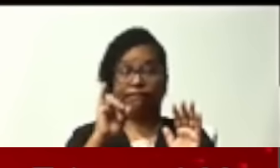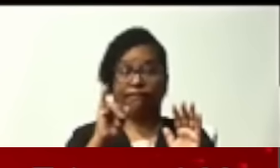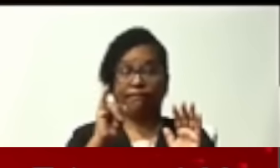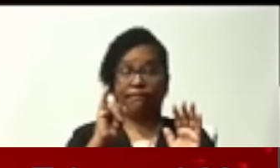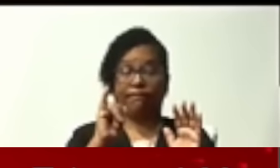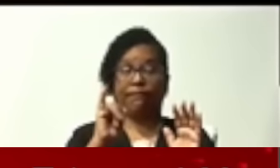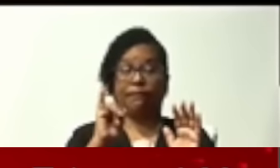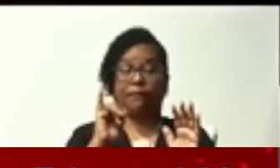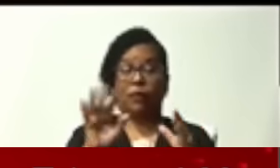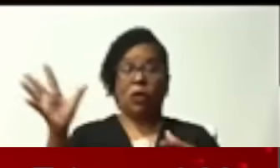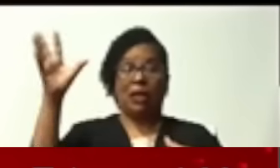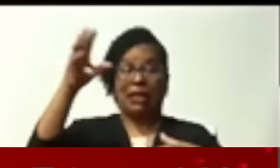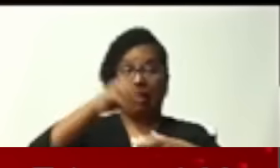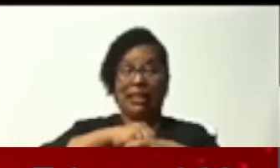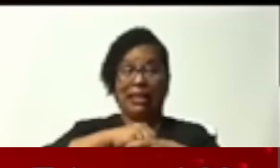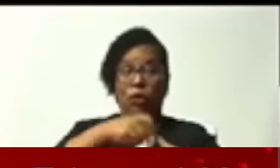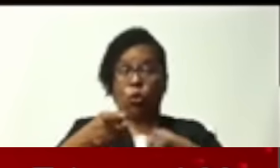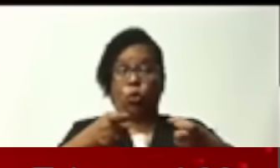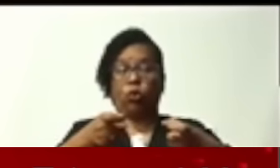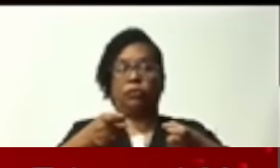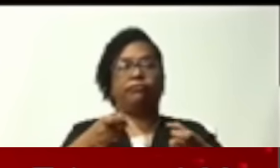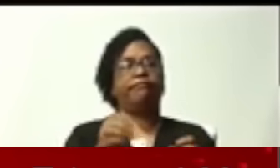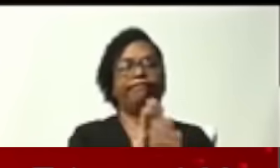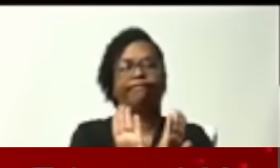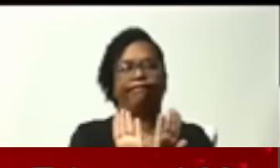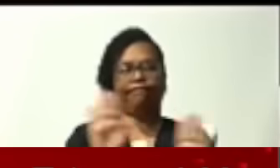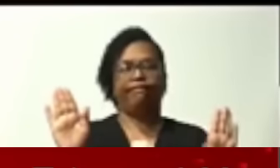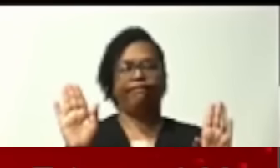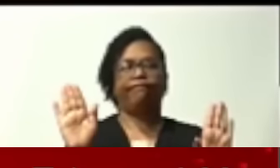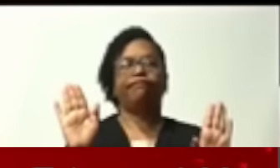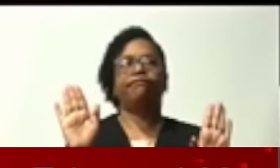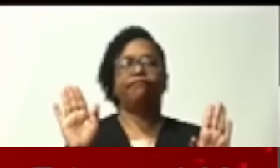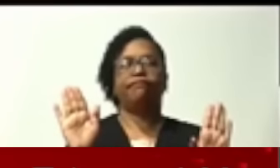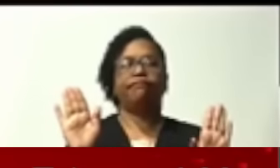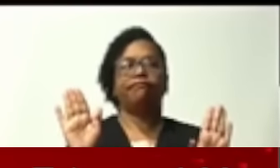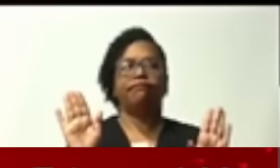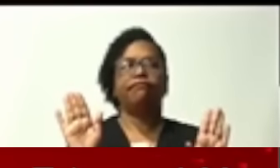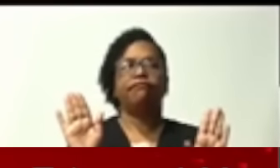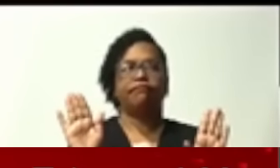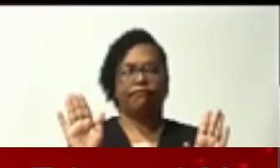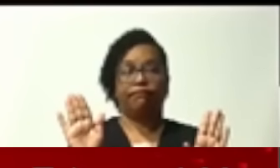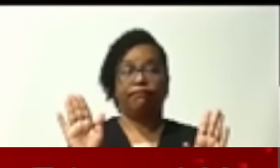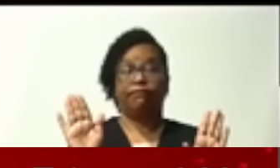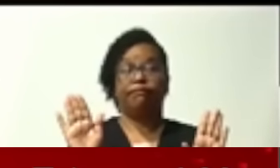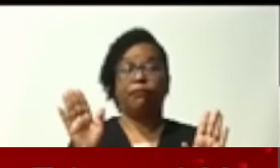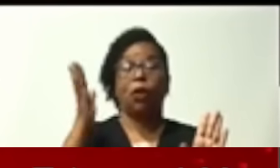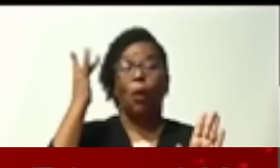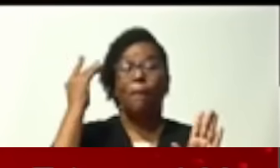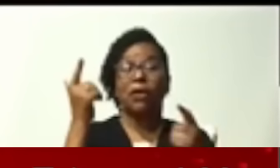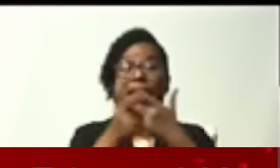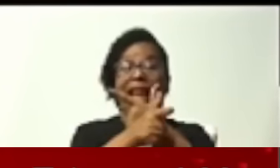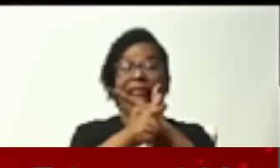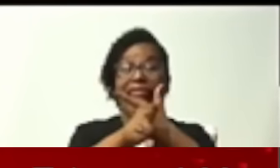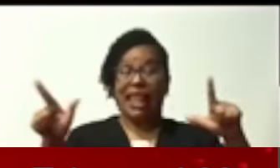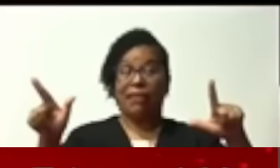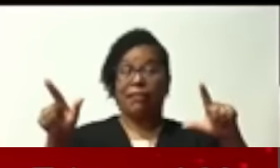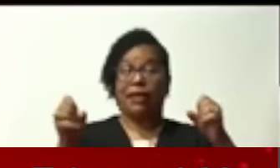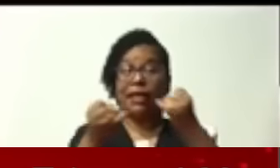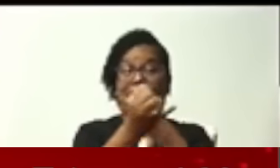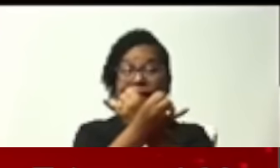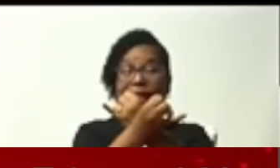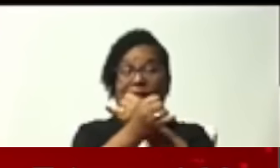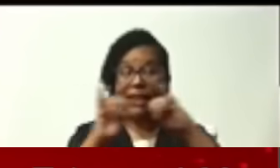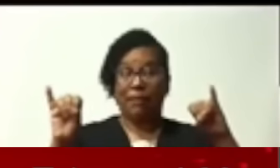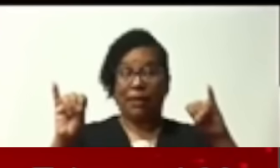no intervención. La soberanía de la nación dominicana, Estado libre e independiente de todo poder extranjero,